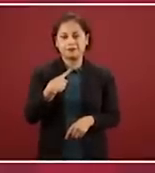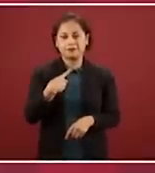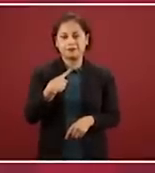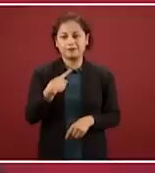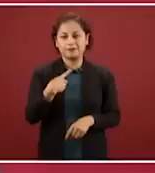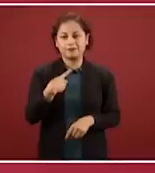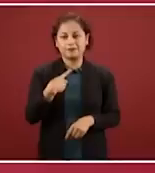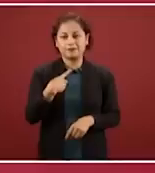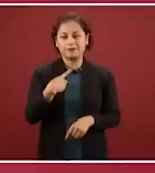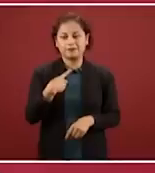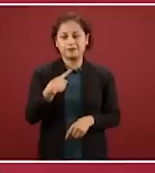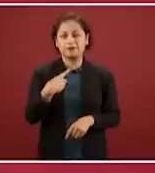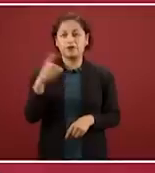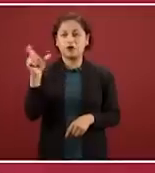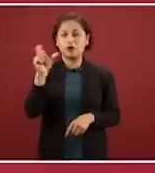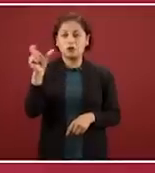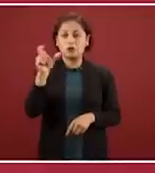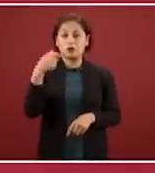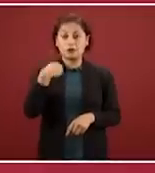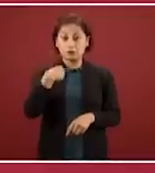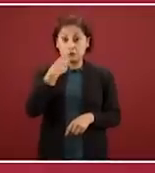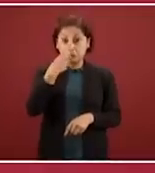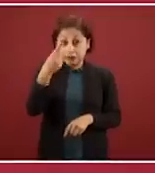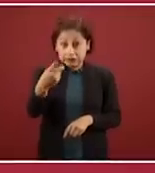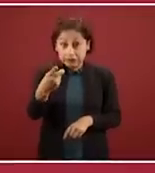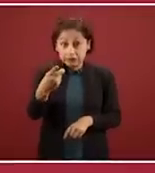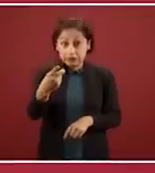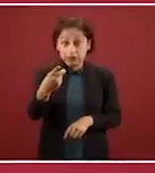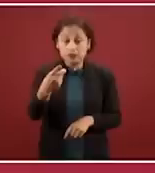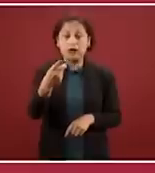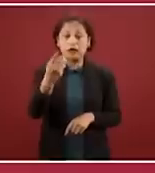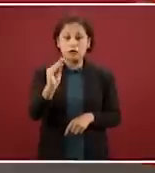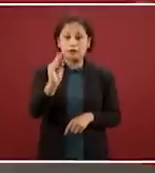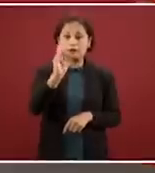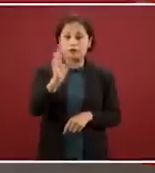mueve todo, porque en su concepción